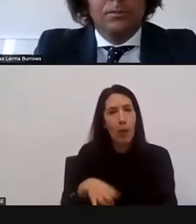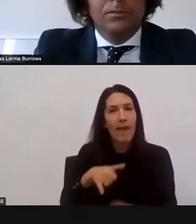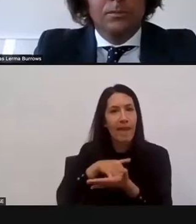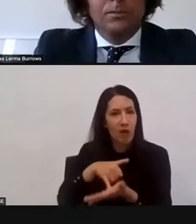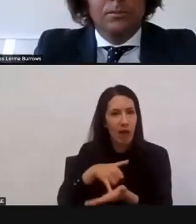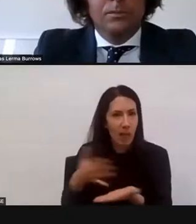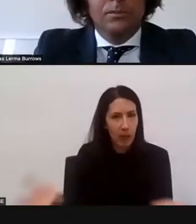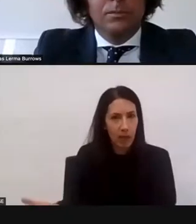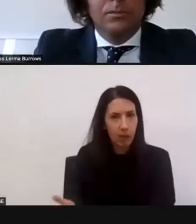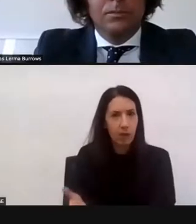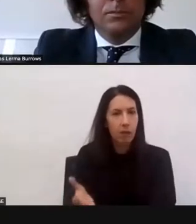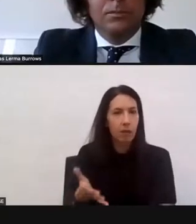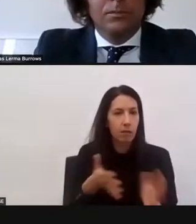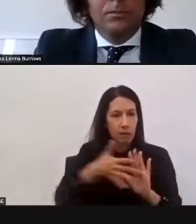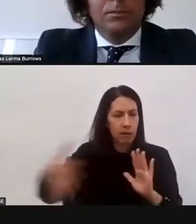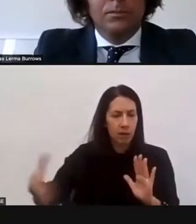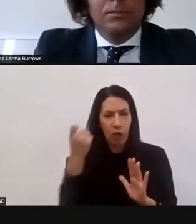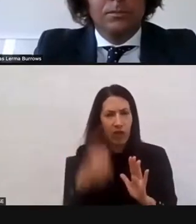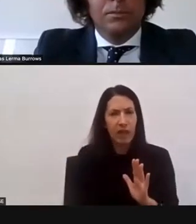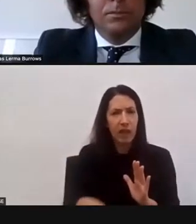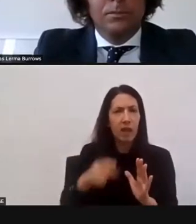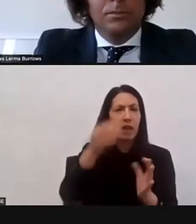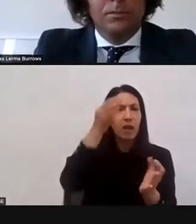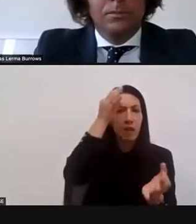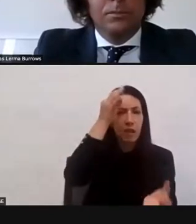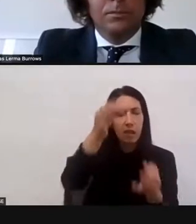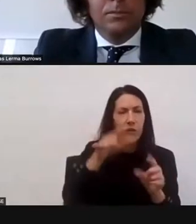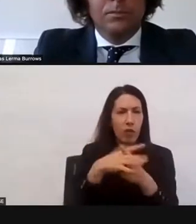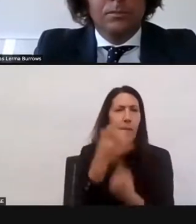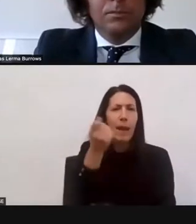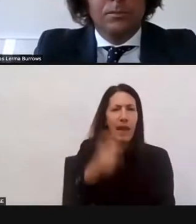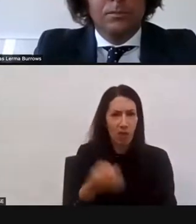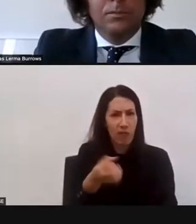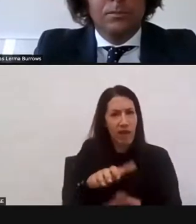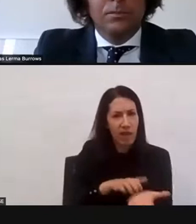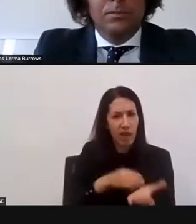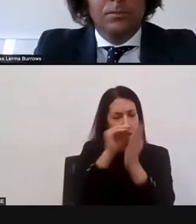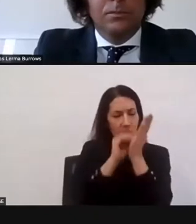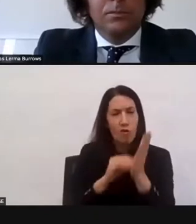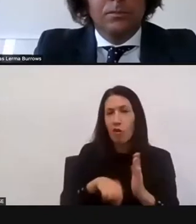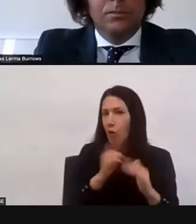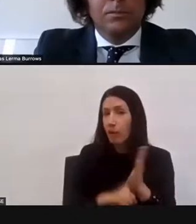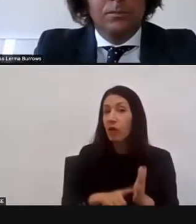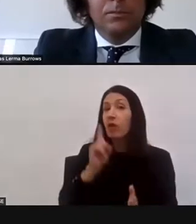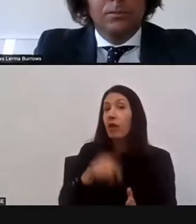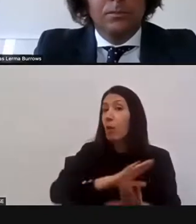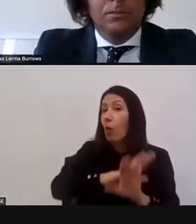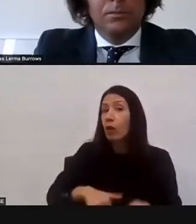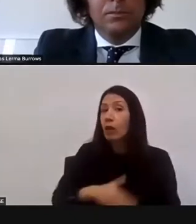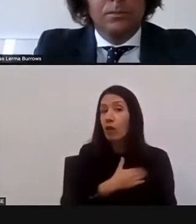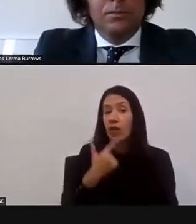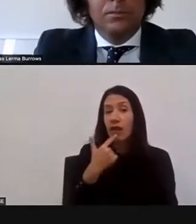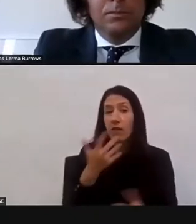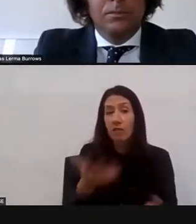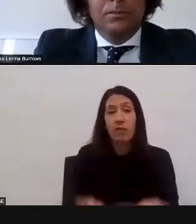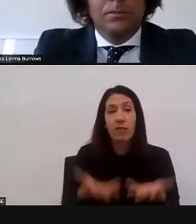fin, no me extiendo más, situaciones y datos similares. No obstante, hago para finalizar una puesta a disposición de la